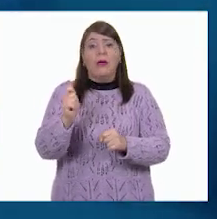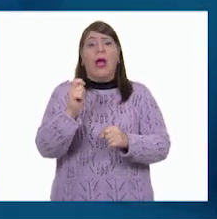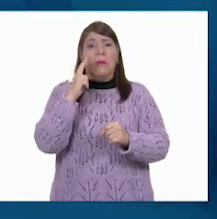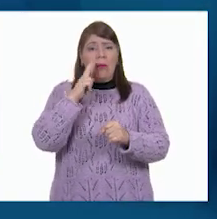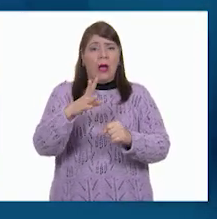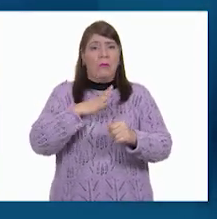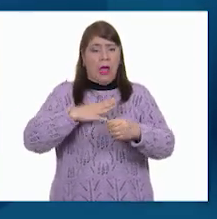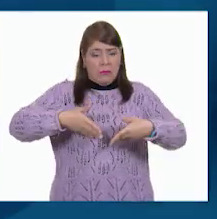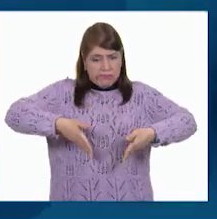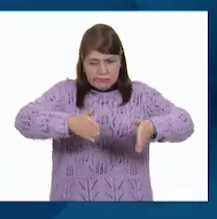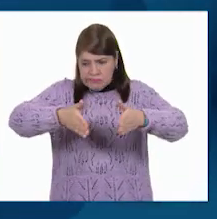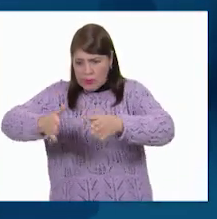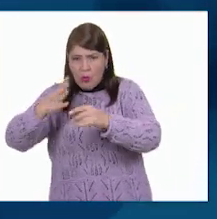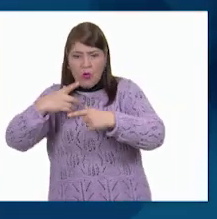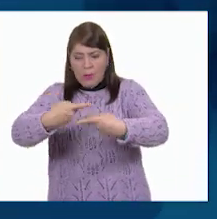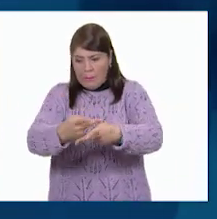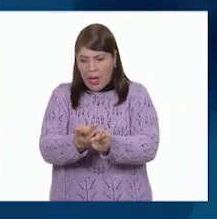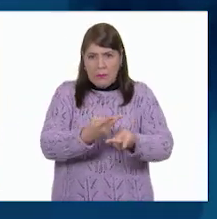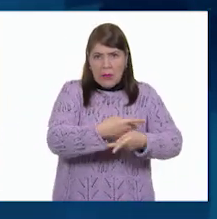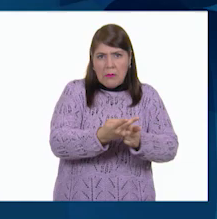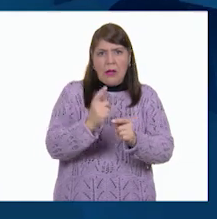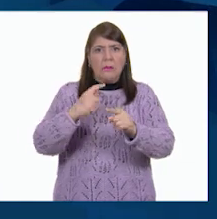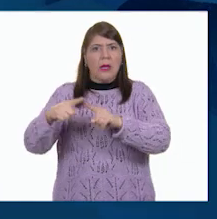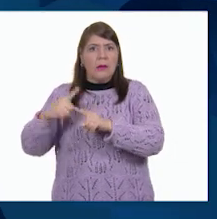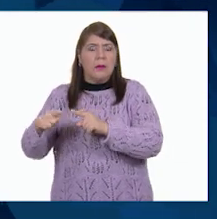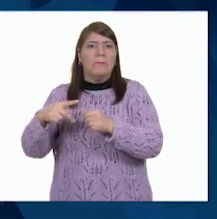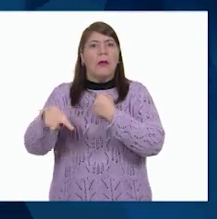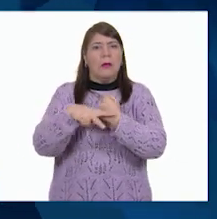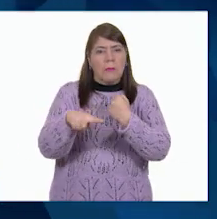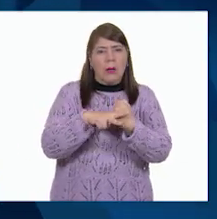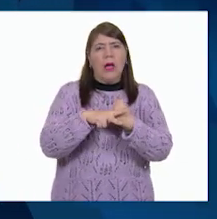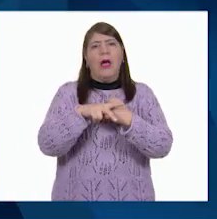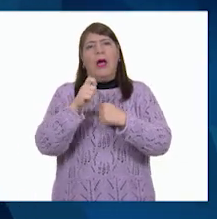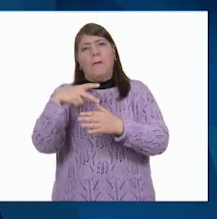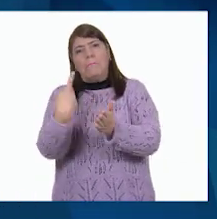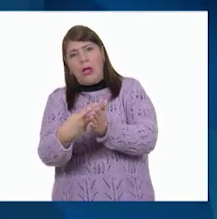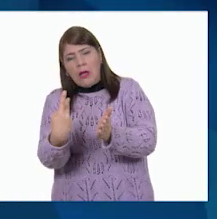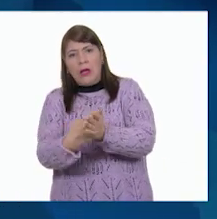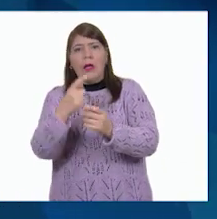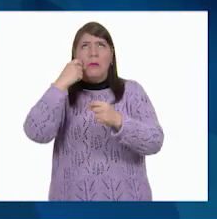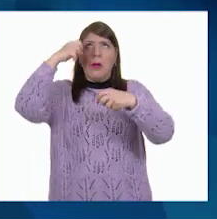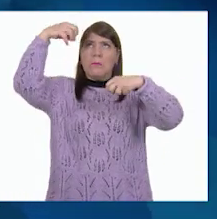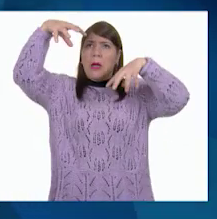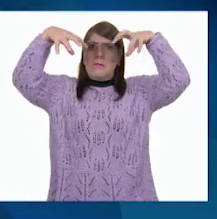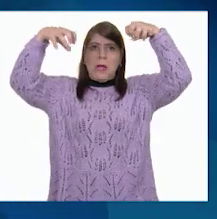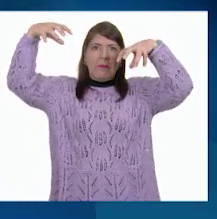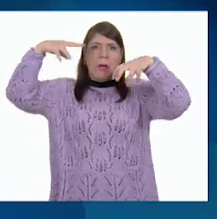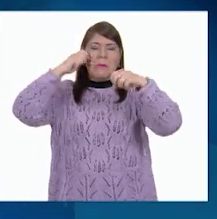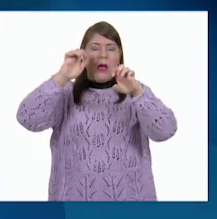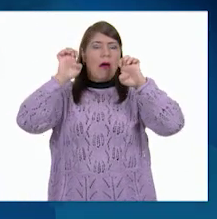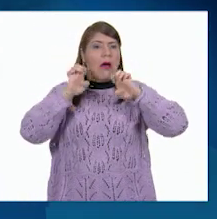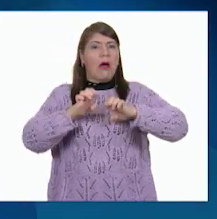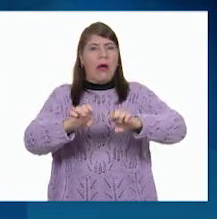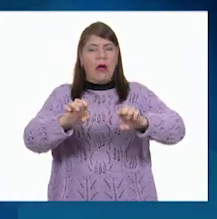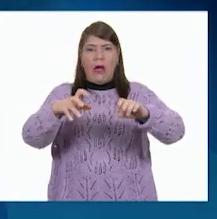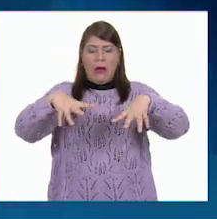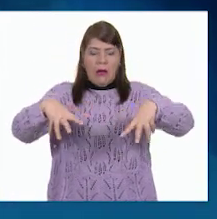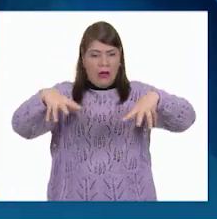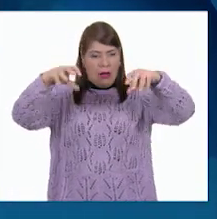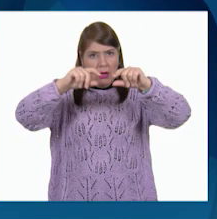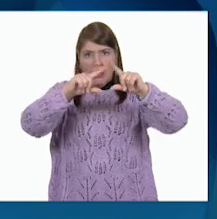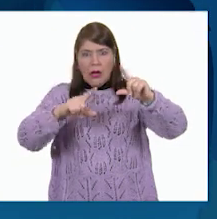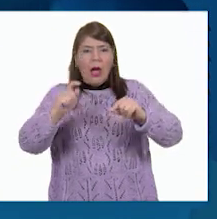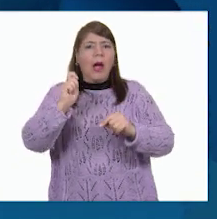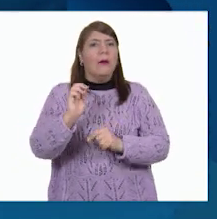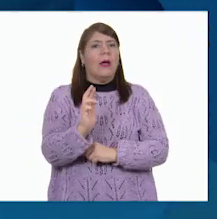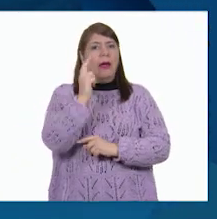de cristal y cubiertos de plata. Grandes lámparas colgantes resplandecían por los corredores de Palacio Nacional, a